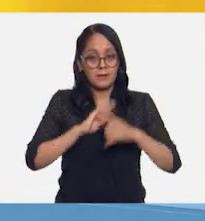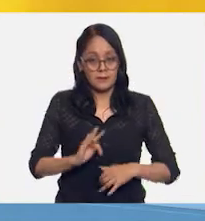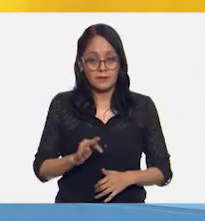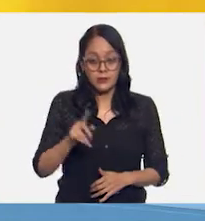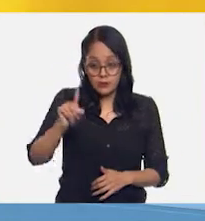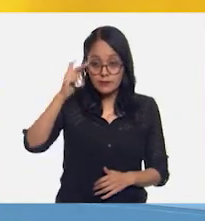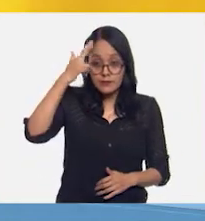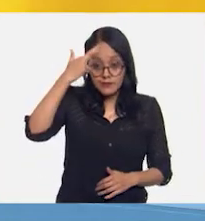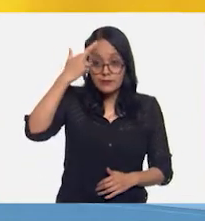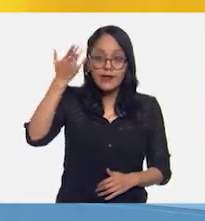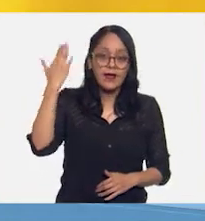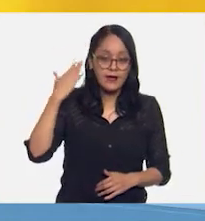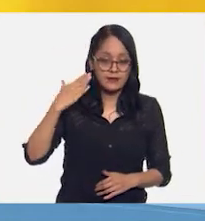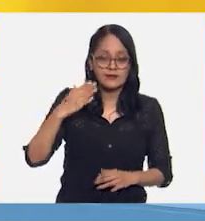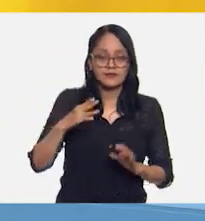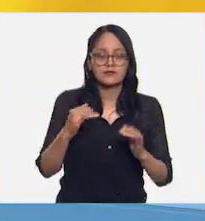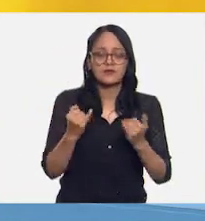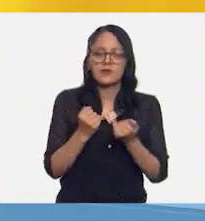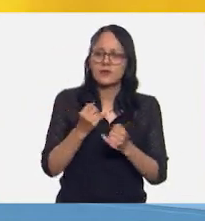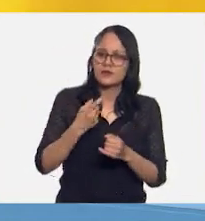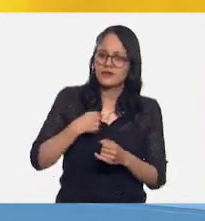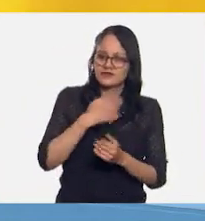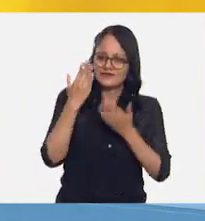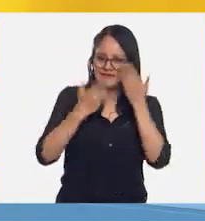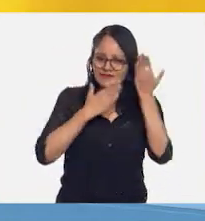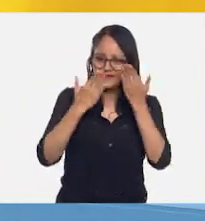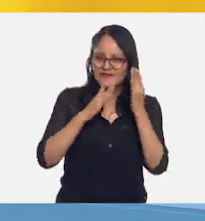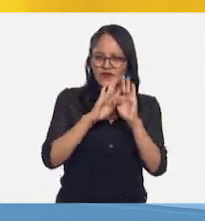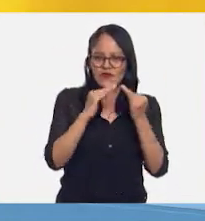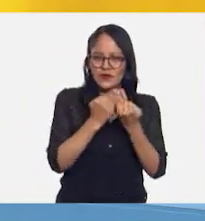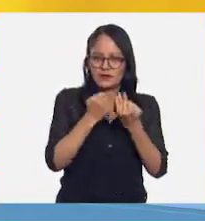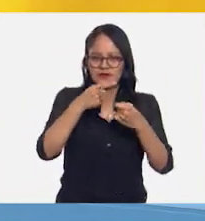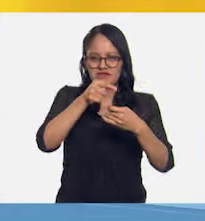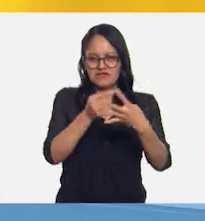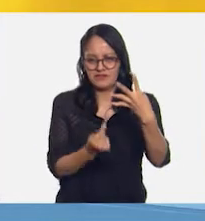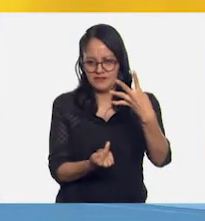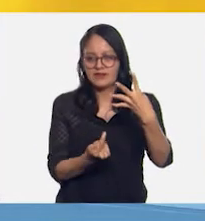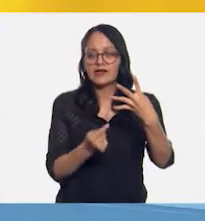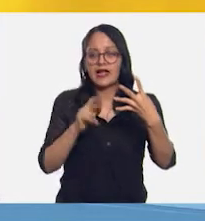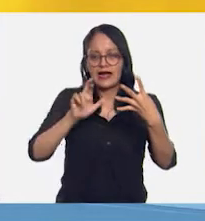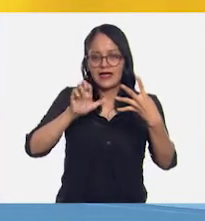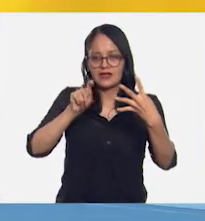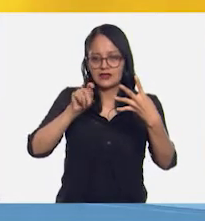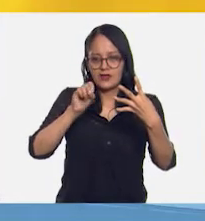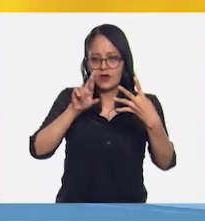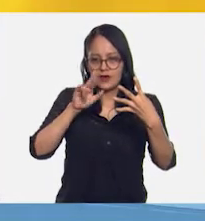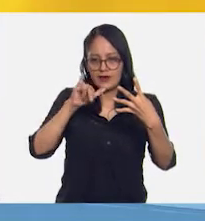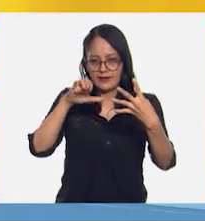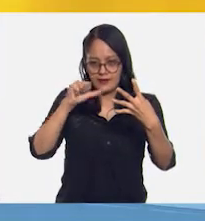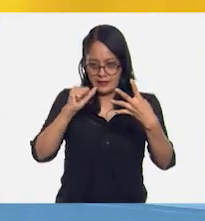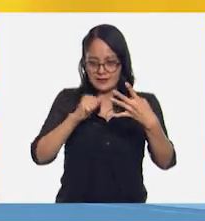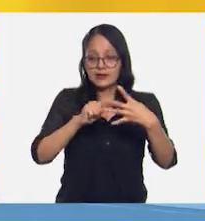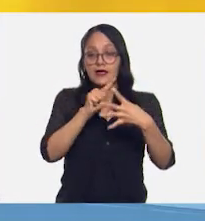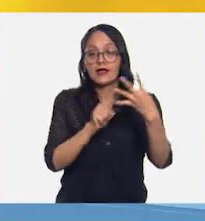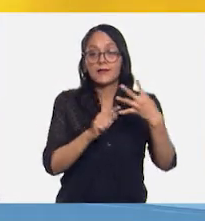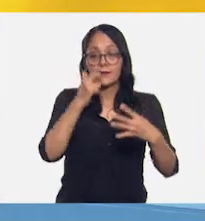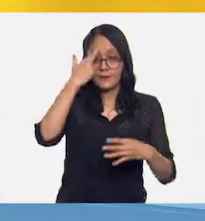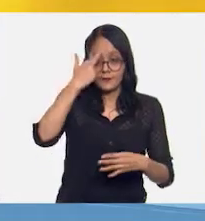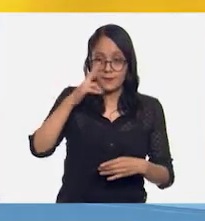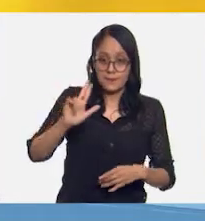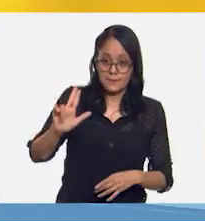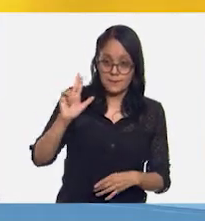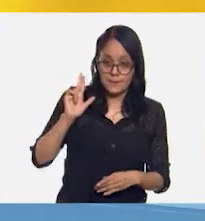lo recuerdan, en otros grados hemos estudiado diversas figuras retóricas y en particular en la clase del martes